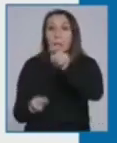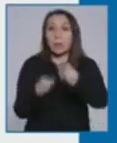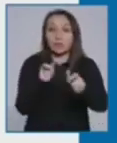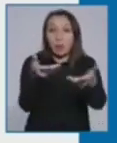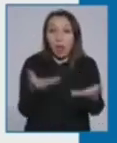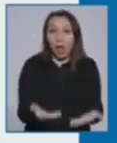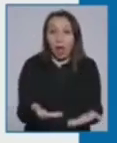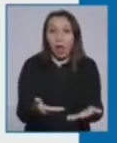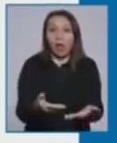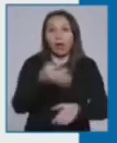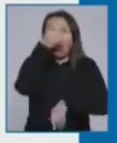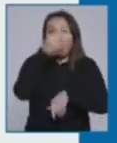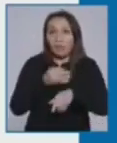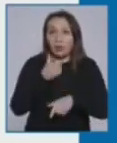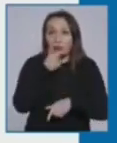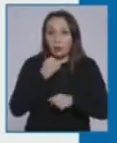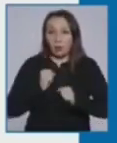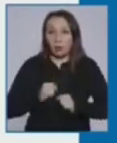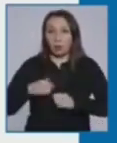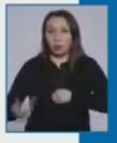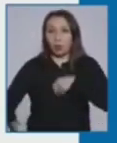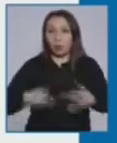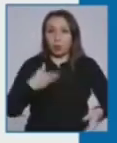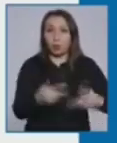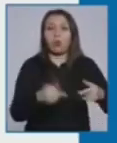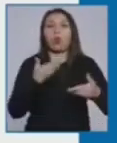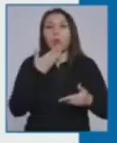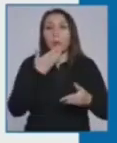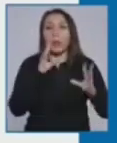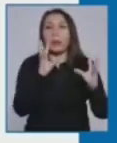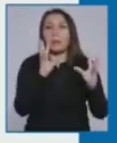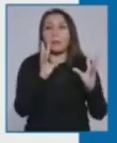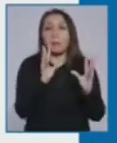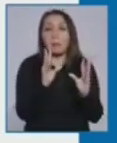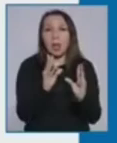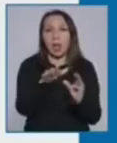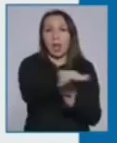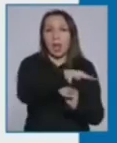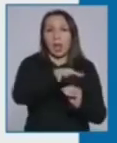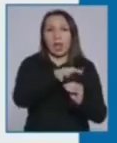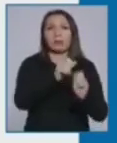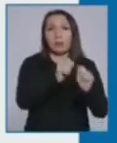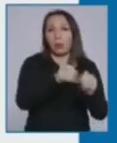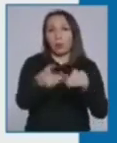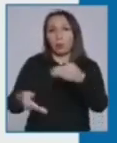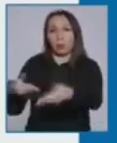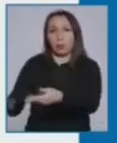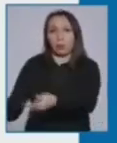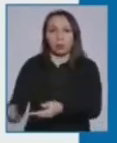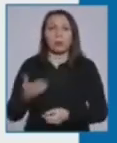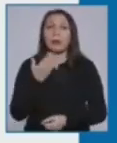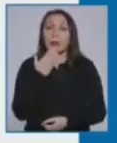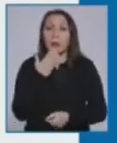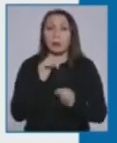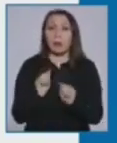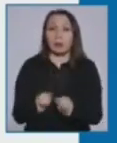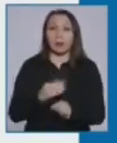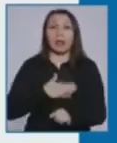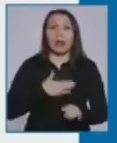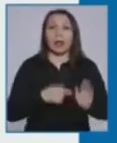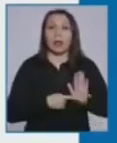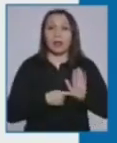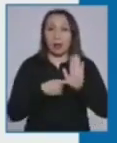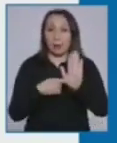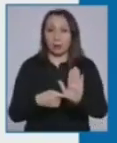está activa contagiando está también disminuyendo. También queremos